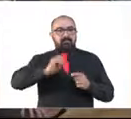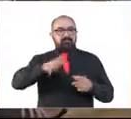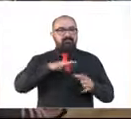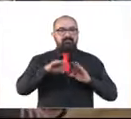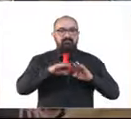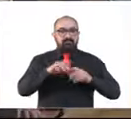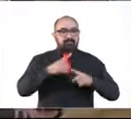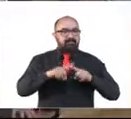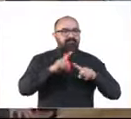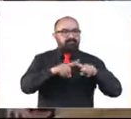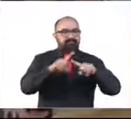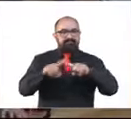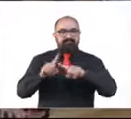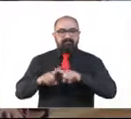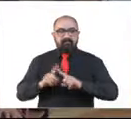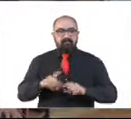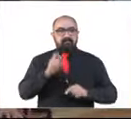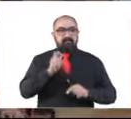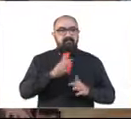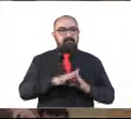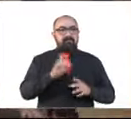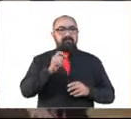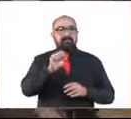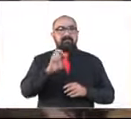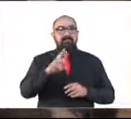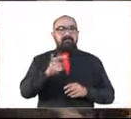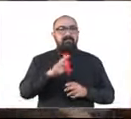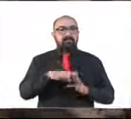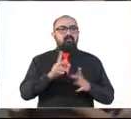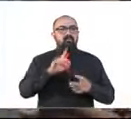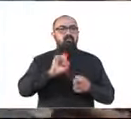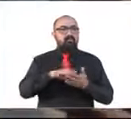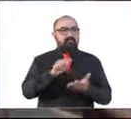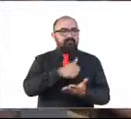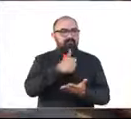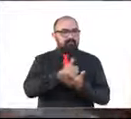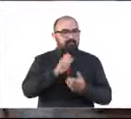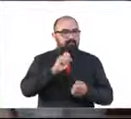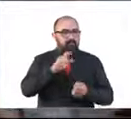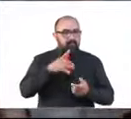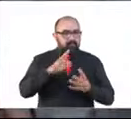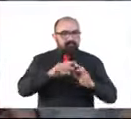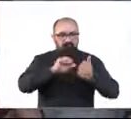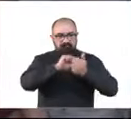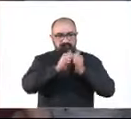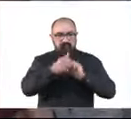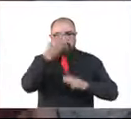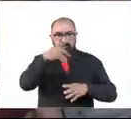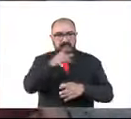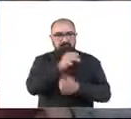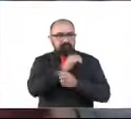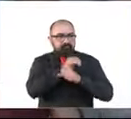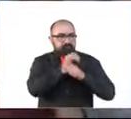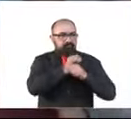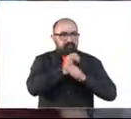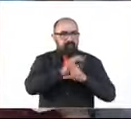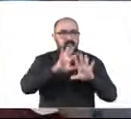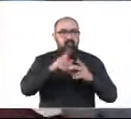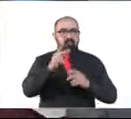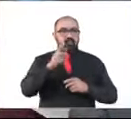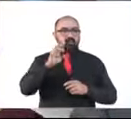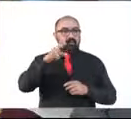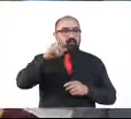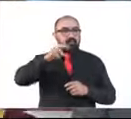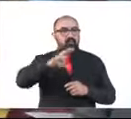distintos ámbitos. En esta serie de la ciudad y la transformación, pues ya platicamos que es investigadora y profesora de posgrado, miembro